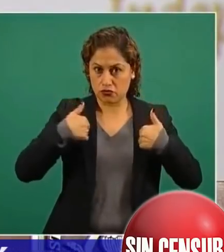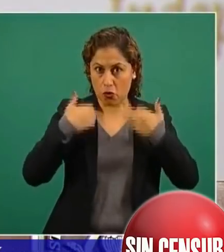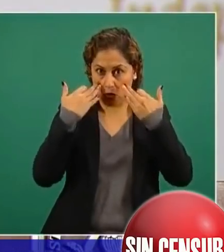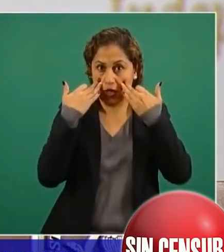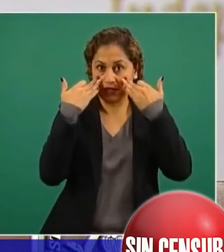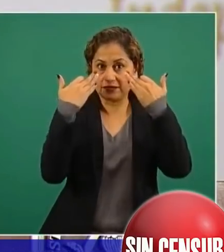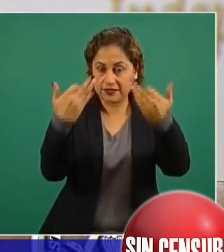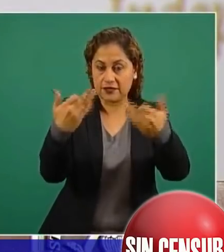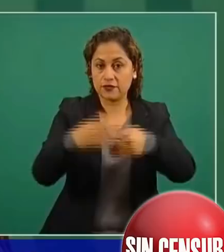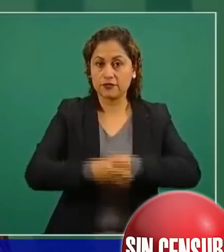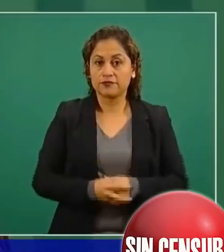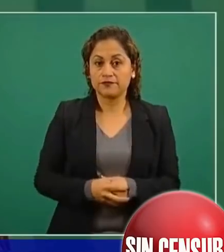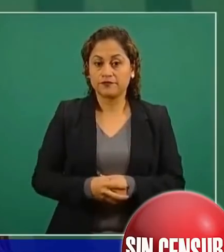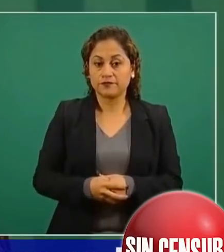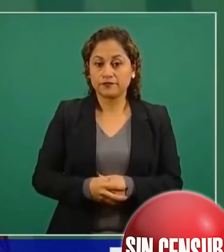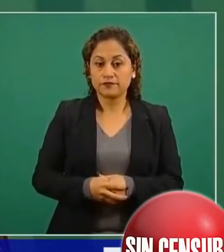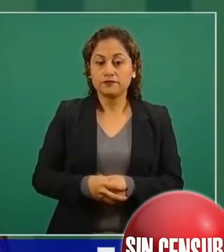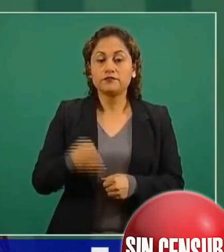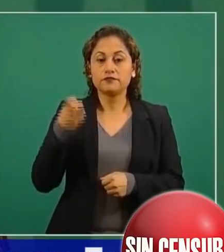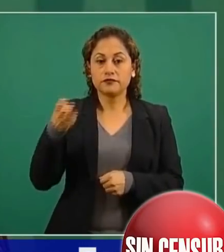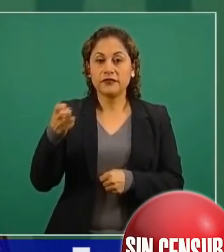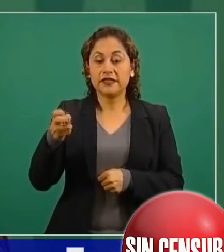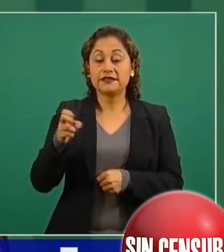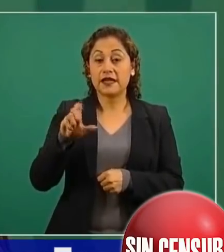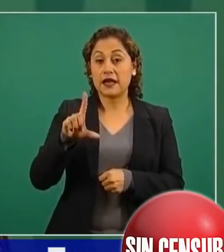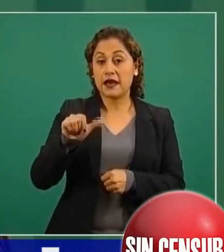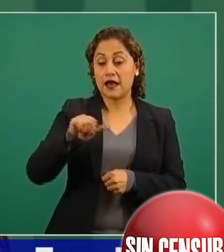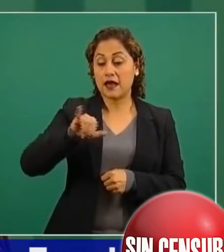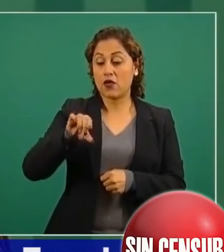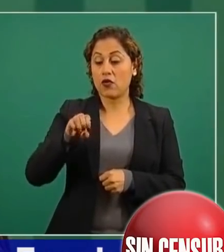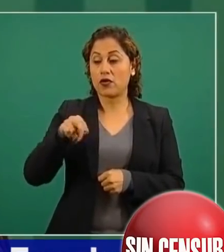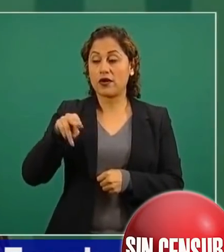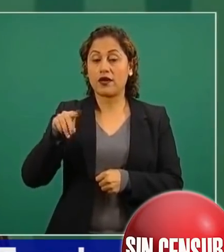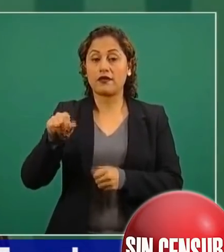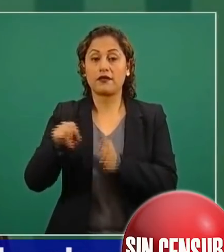y es un periódico no de empresarios,